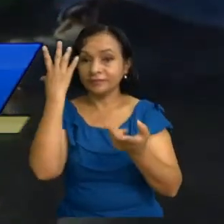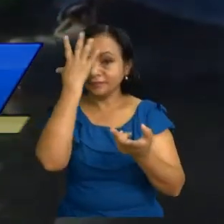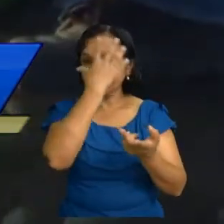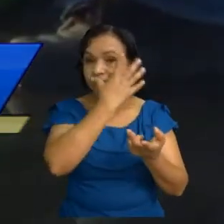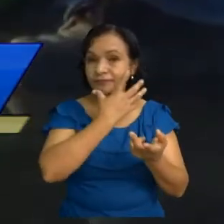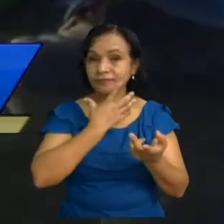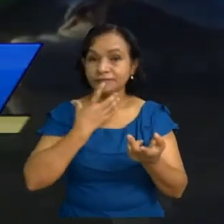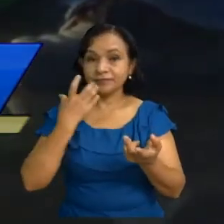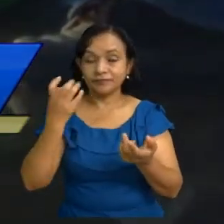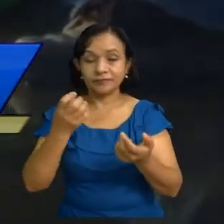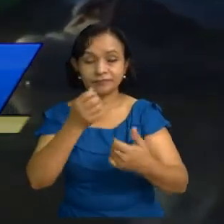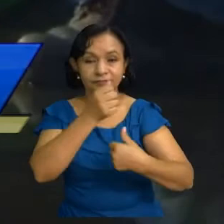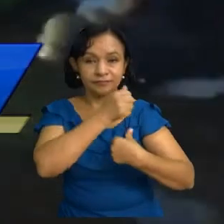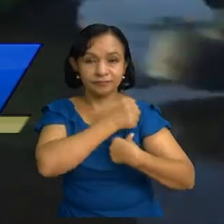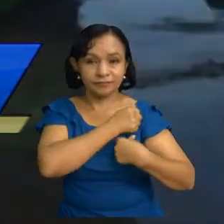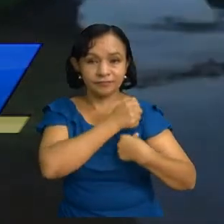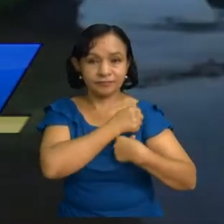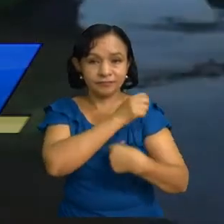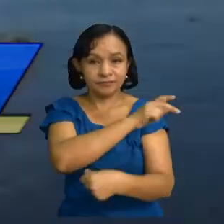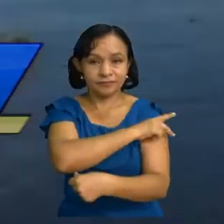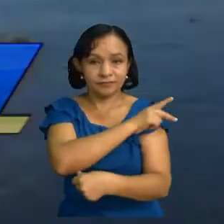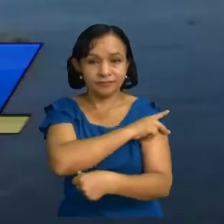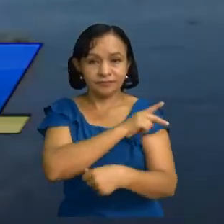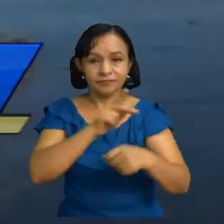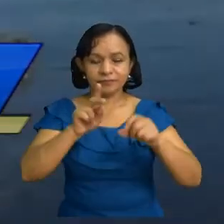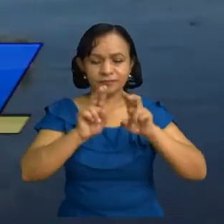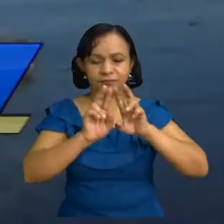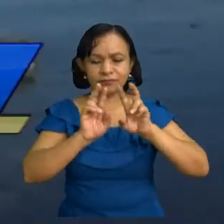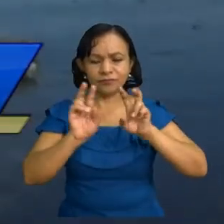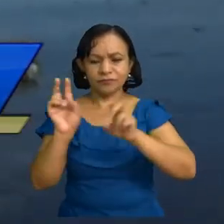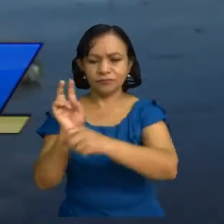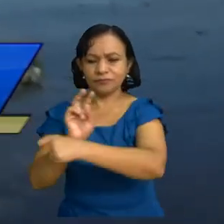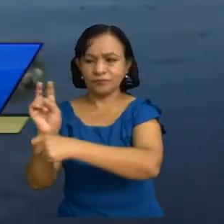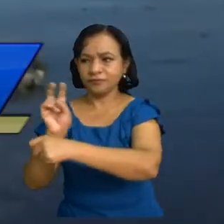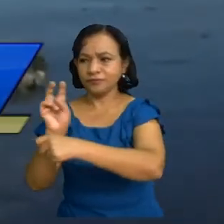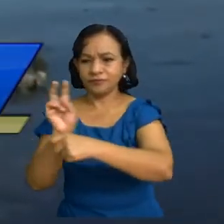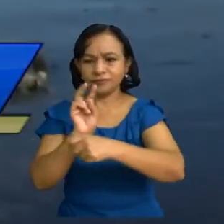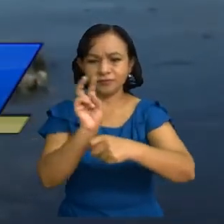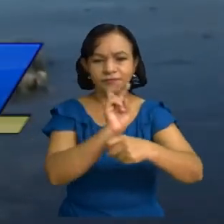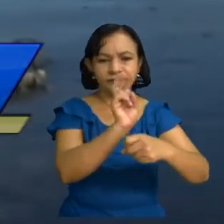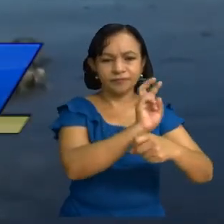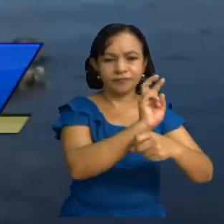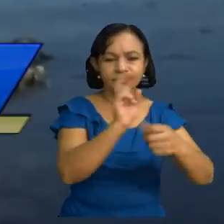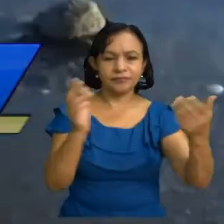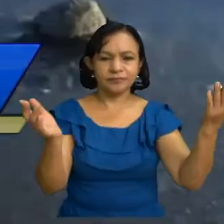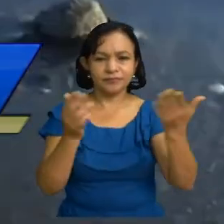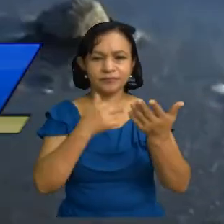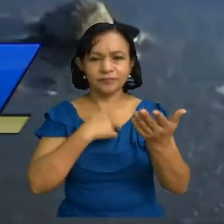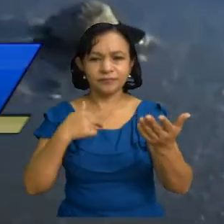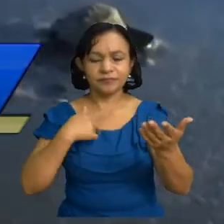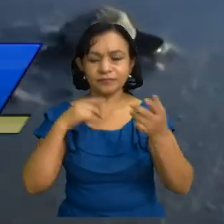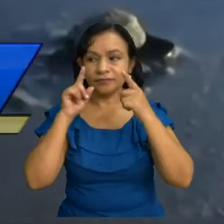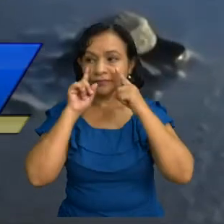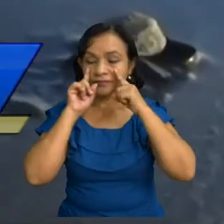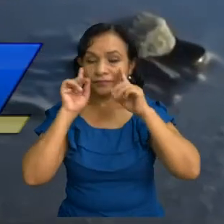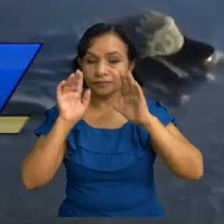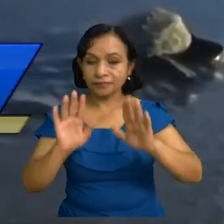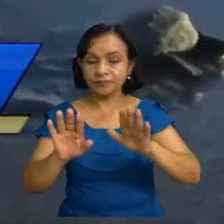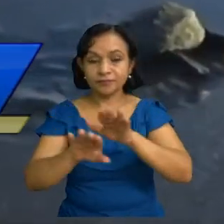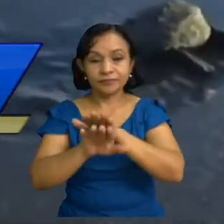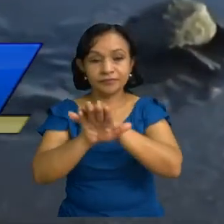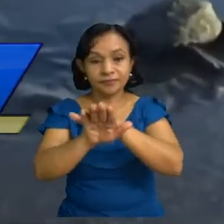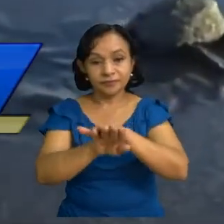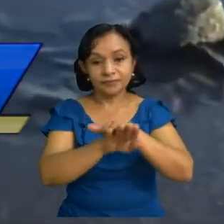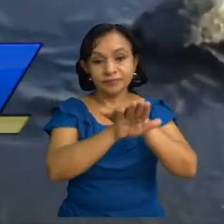los hermanos del ejército y la policía ellos manejan todo el proceso como se hace el proceso de resguardo esta especie